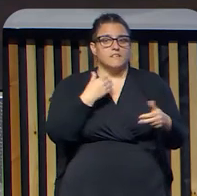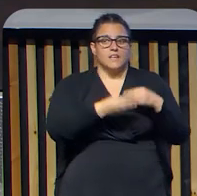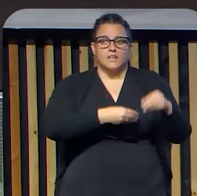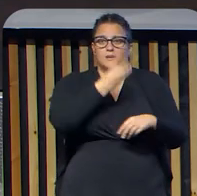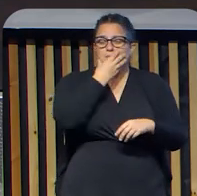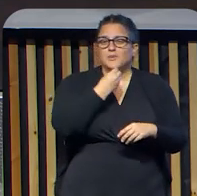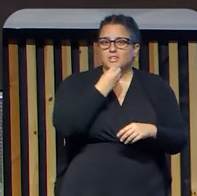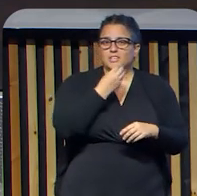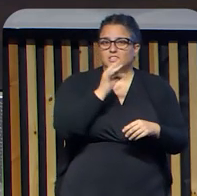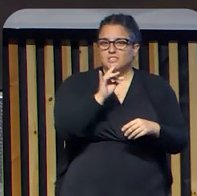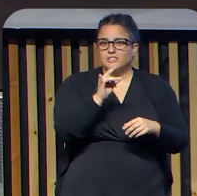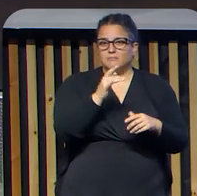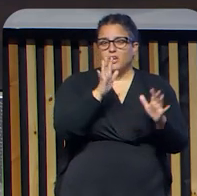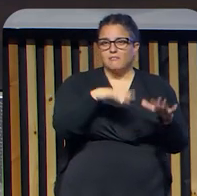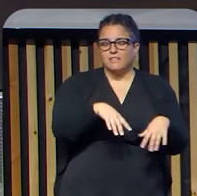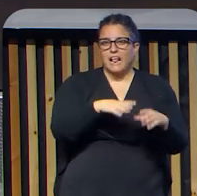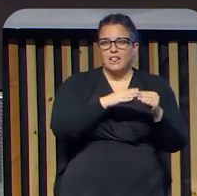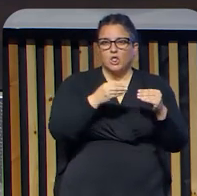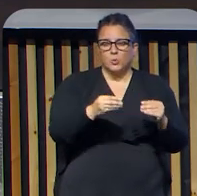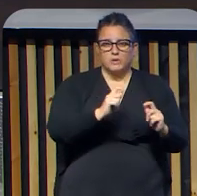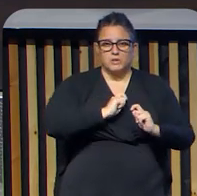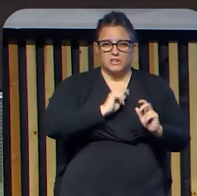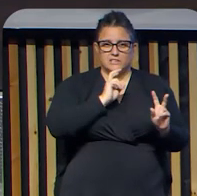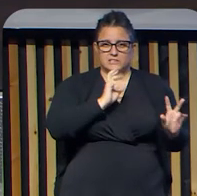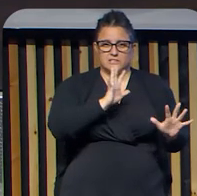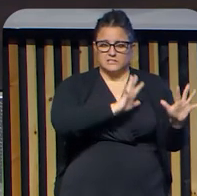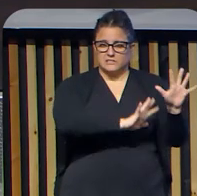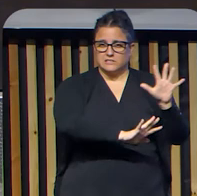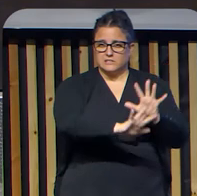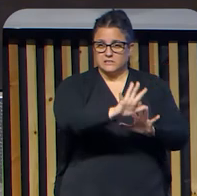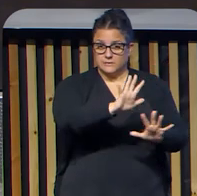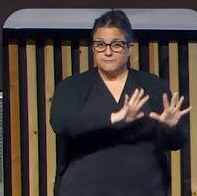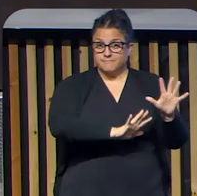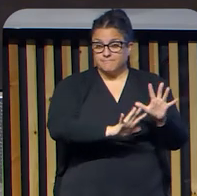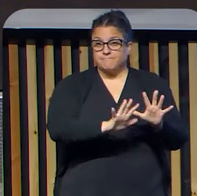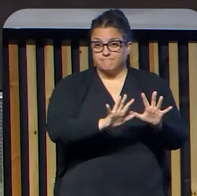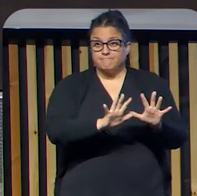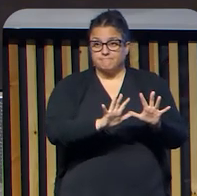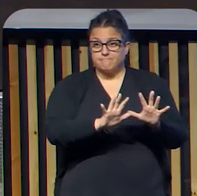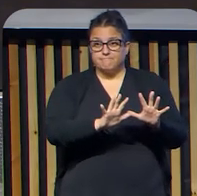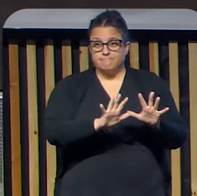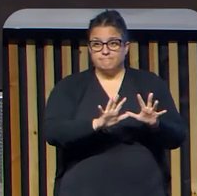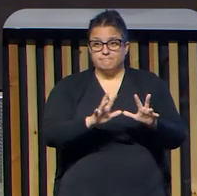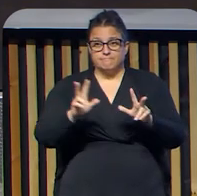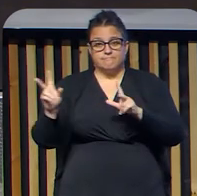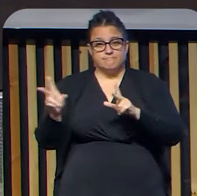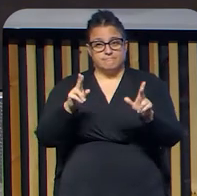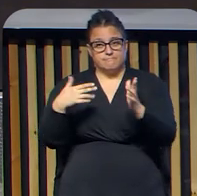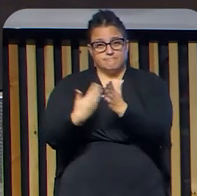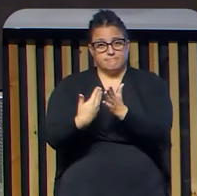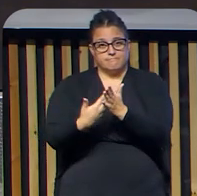esos sesiones de validación de documentos es lo que a la administración y a los que redactan esos documentos